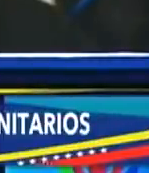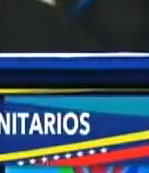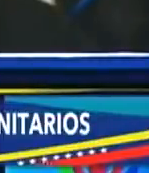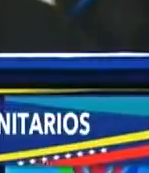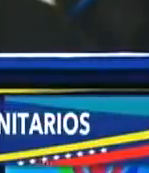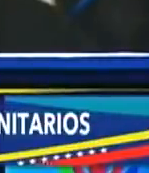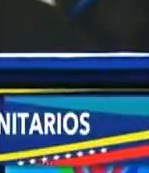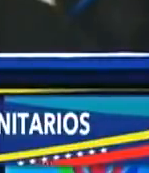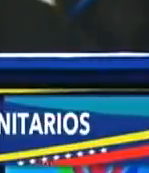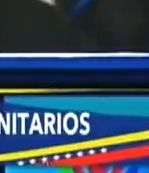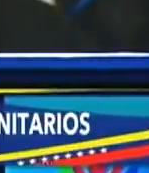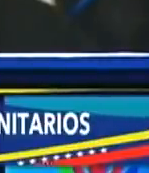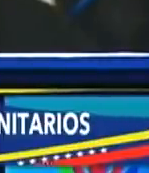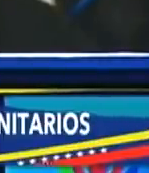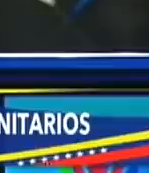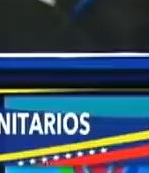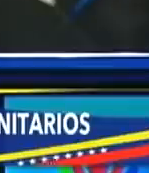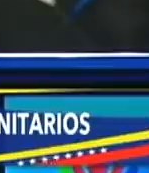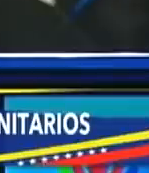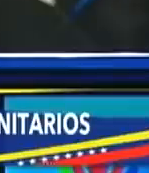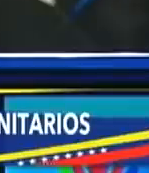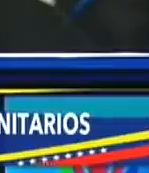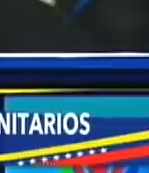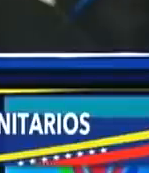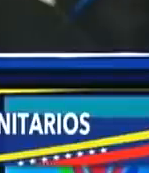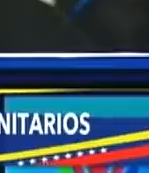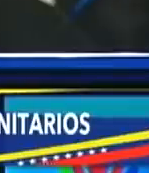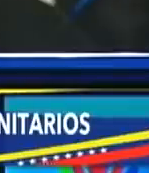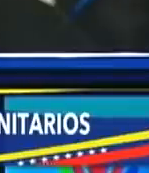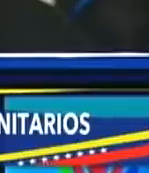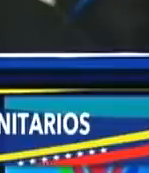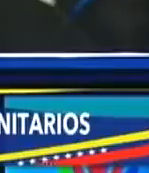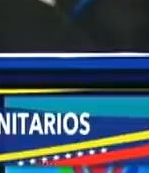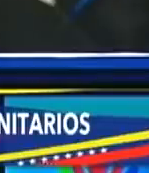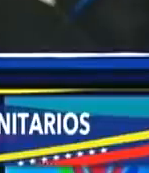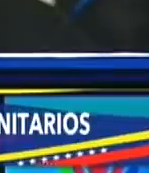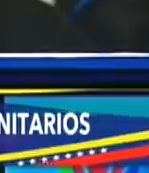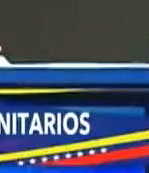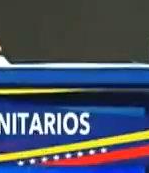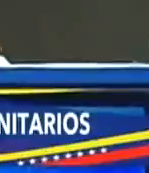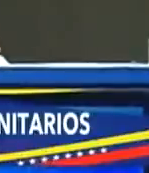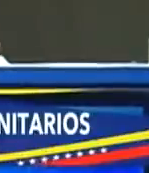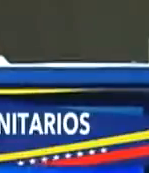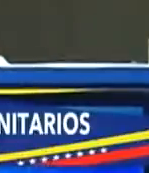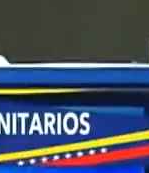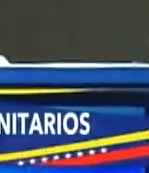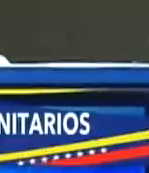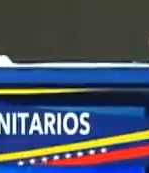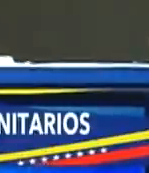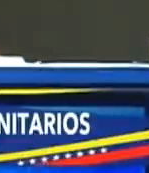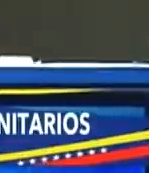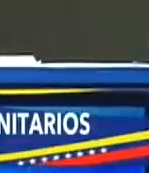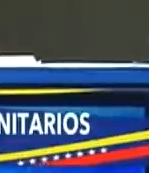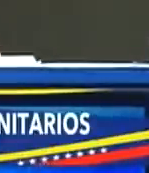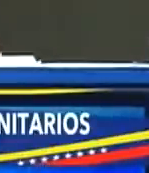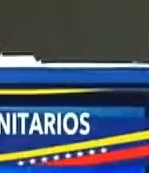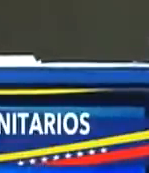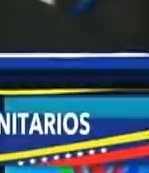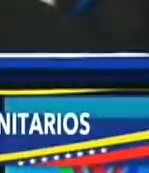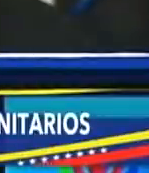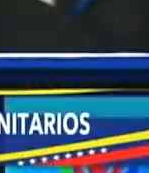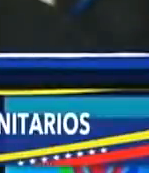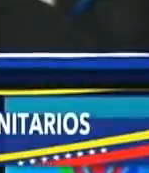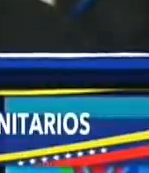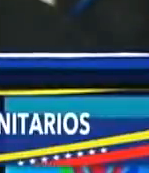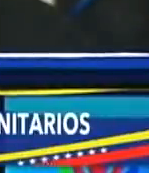robot que te llega tu mensaje y también... Y tú puedes escribir en la aplicación. Y puedes escribir. Entonces, fíjese, presidente. O sea,